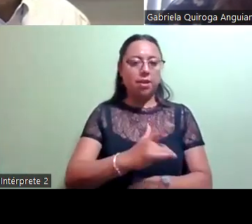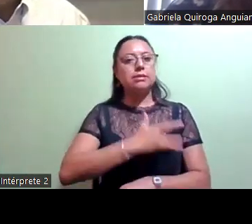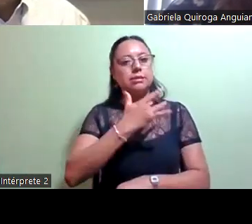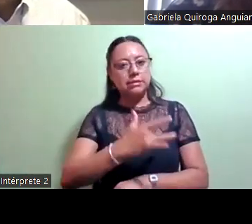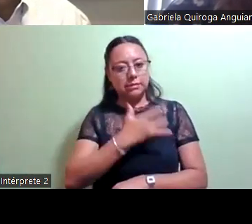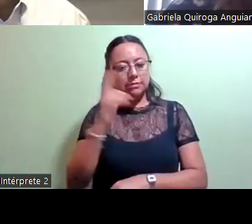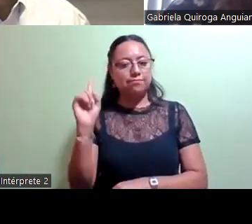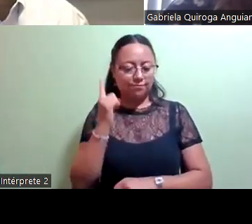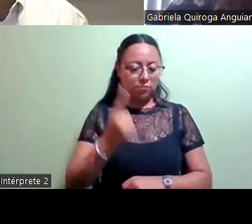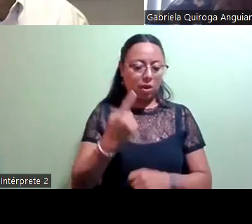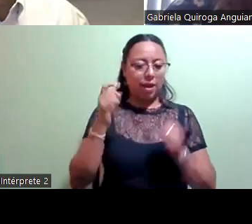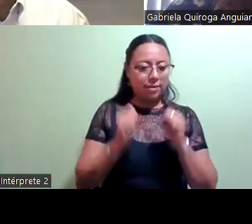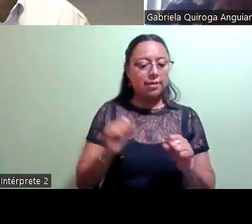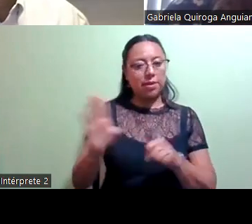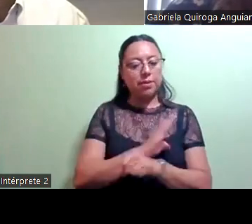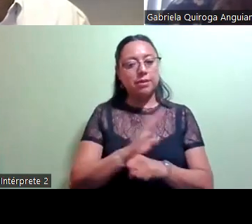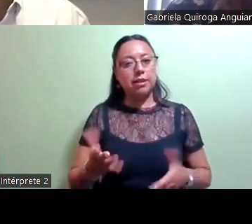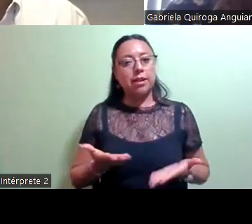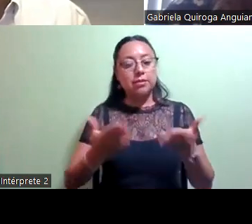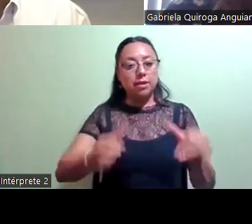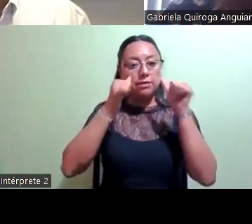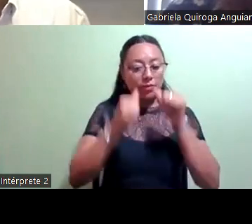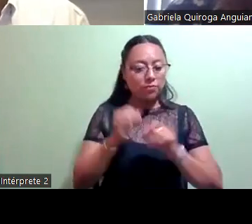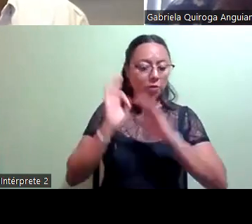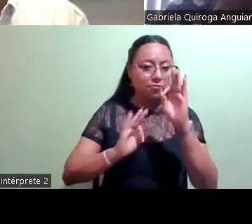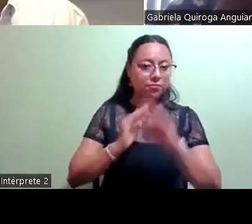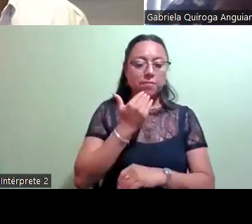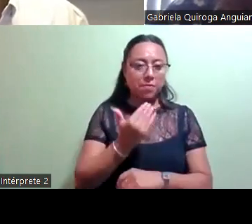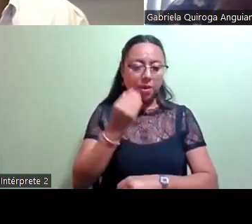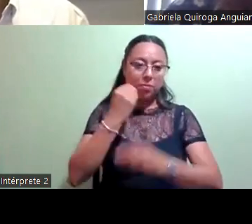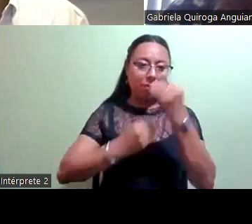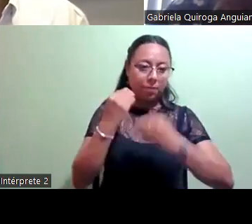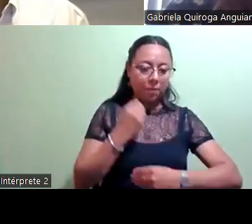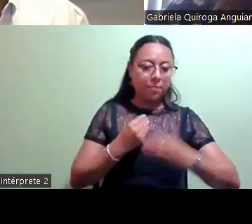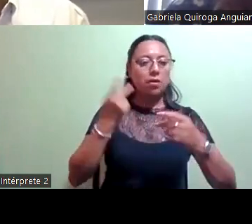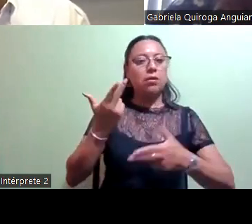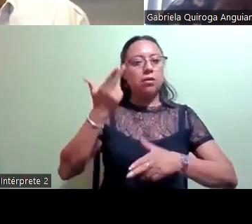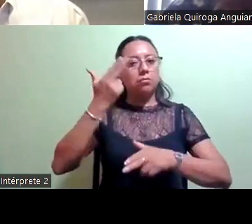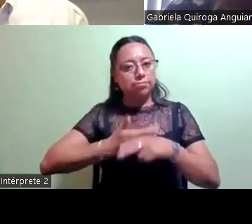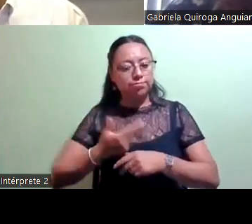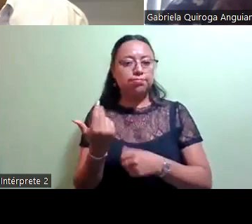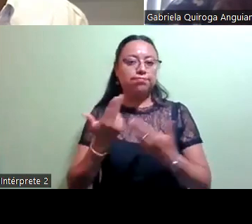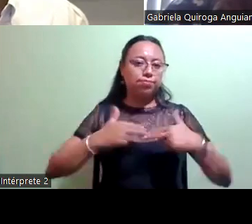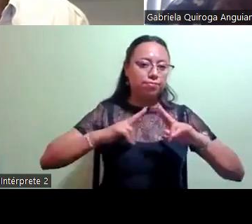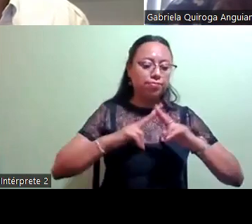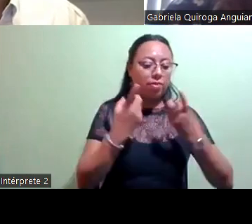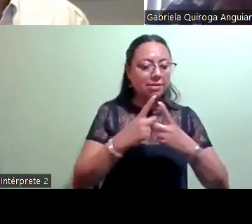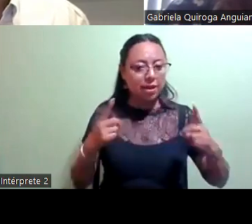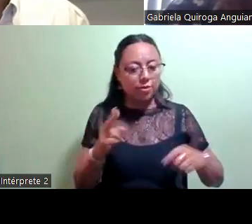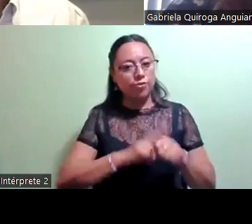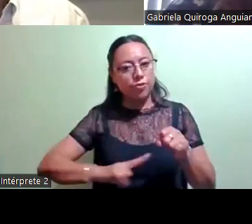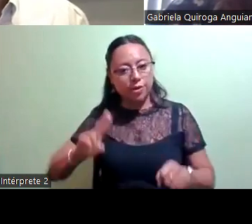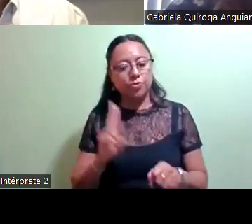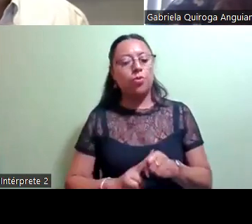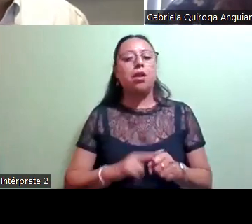su bienestar, brindarles atención, buen trato, manutención, alojamiento, desarrollo natural, salud y evitarles